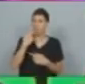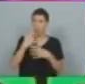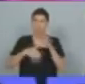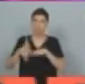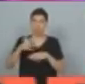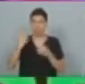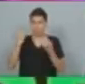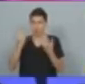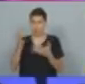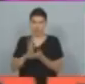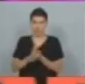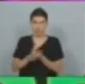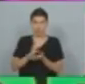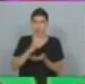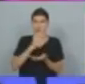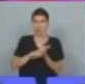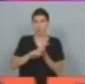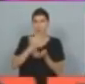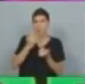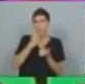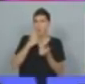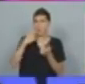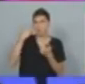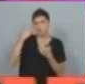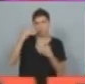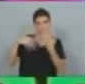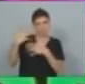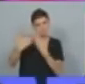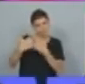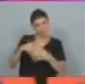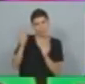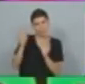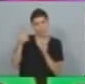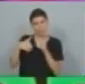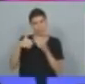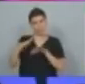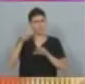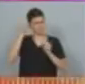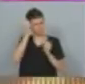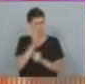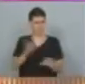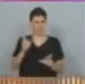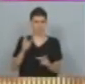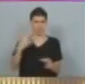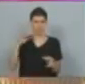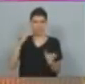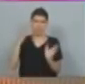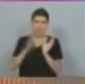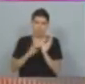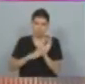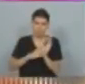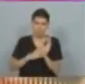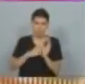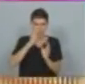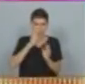performances interpretativas en las que pueden crear sin restricciones, todo se pone mucho peor. Van a tener que improvisar, les va a